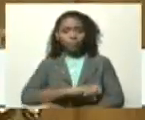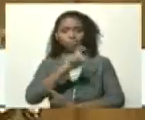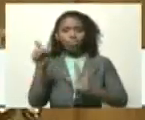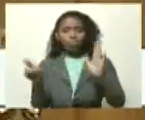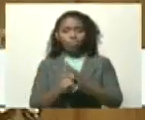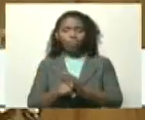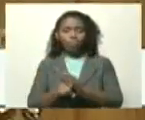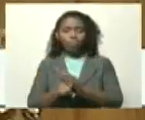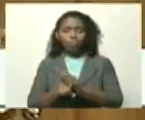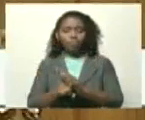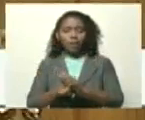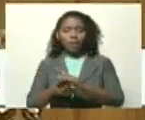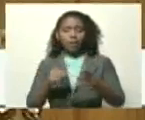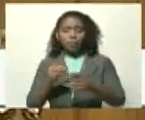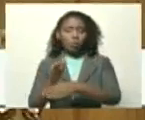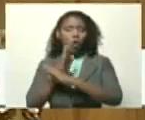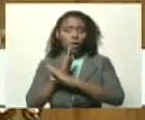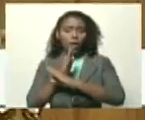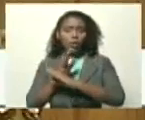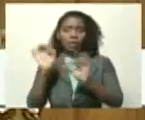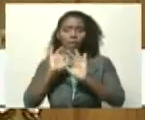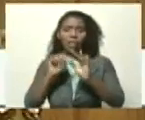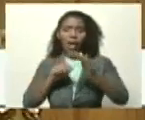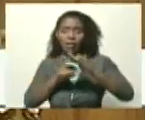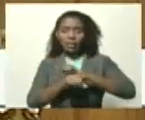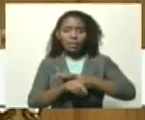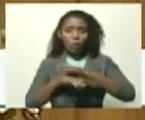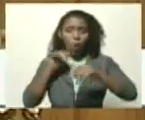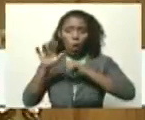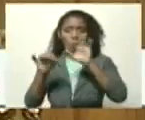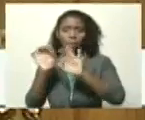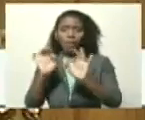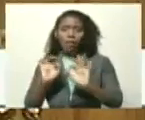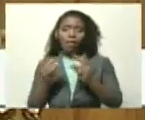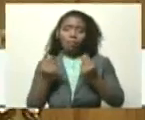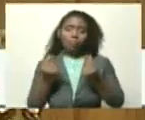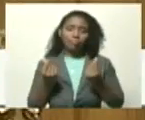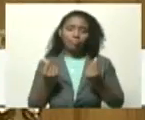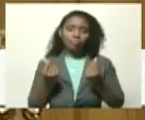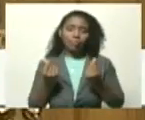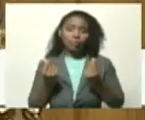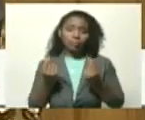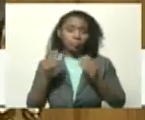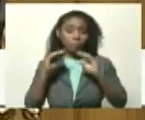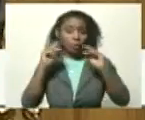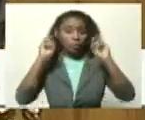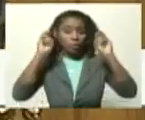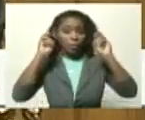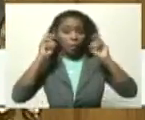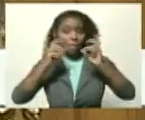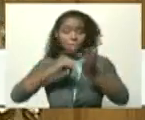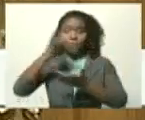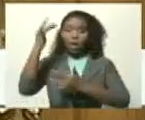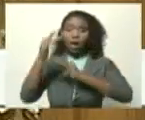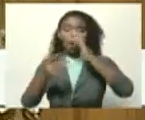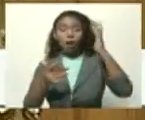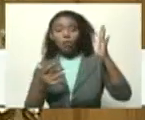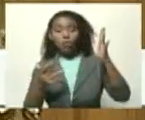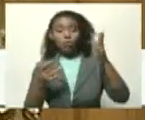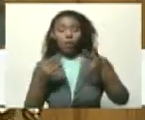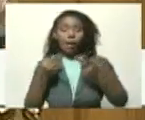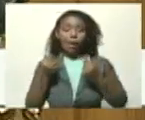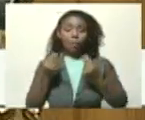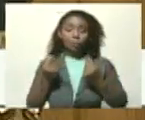y sin acceso a ningún tipo de recursos. Cuando se habla de milagros, y se habla de milagros